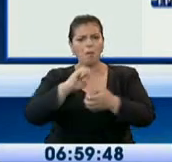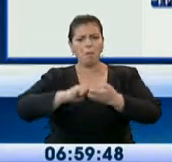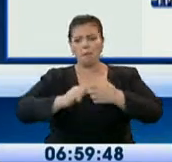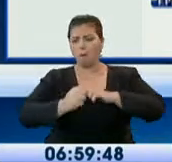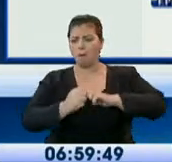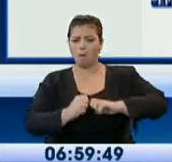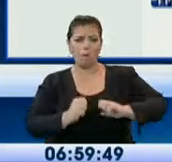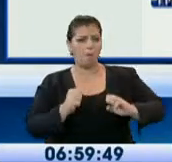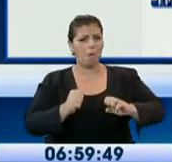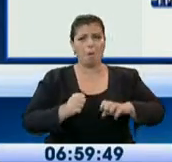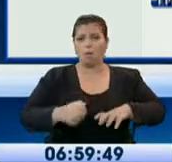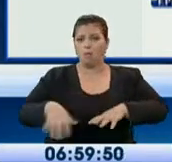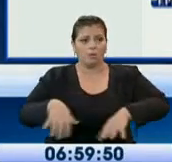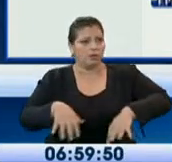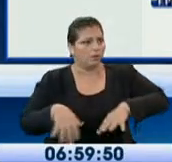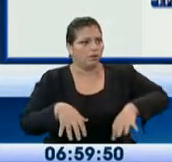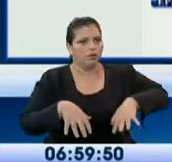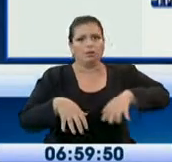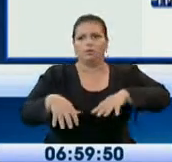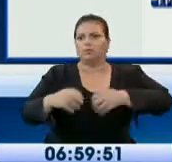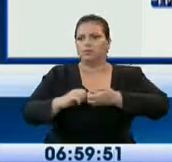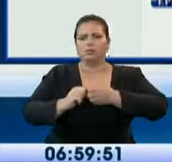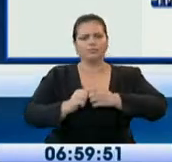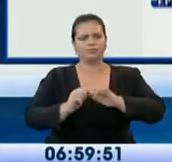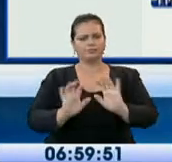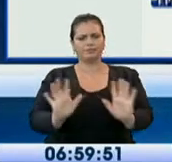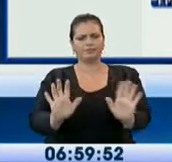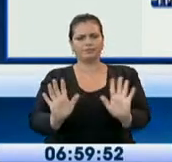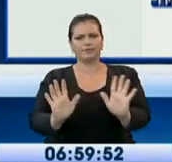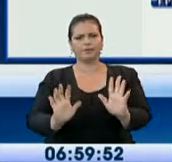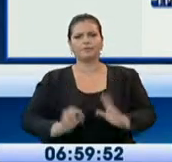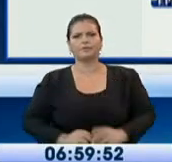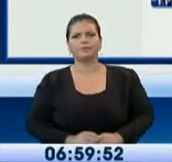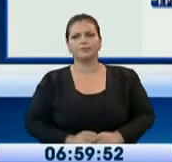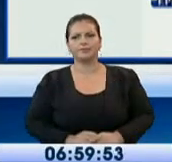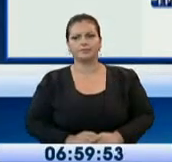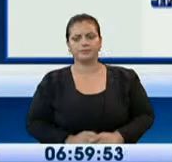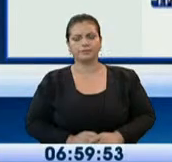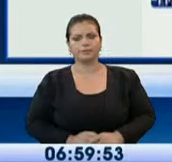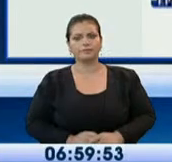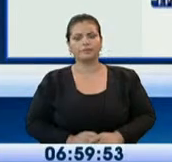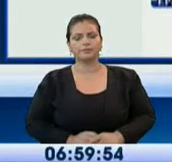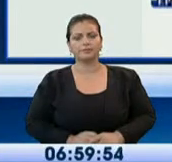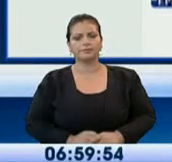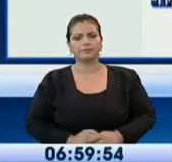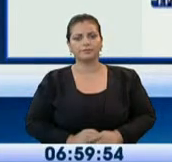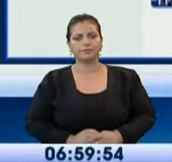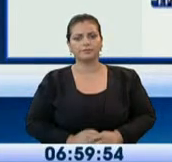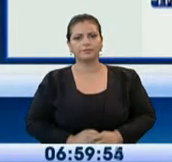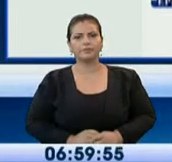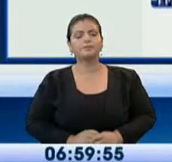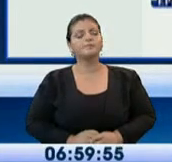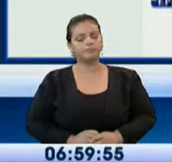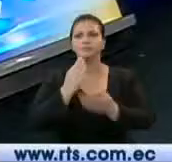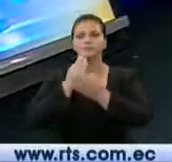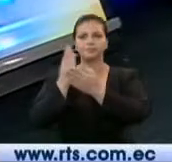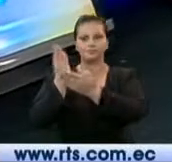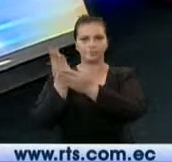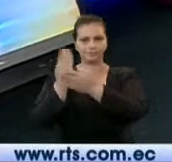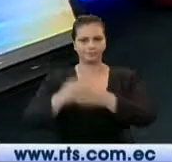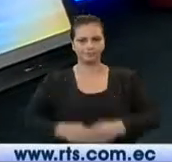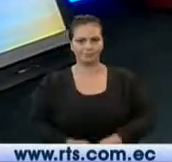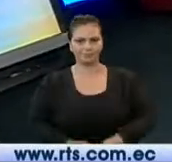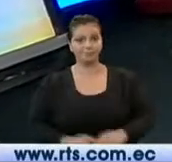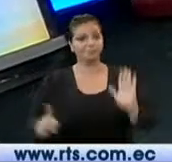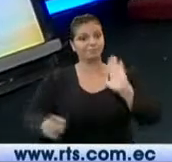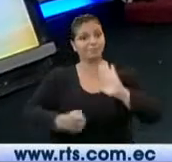o de preocupación. Y muy bien que se tomen todos los datos las entidades respectivas. Agradecimiento a